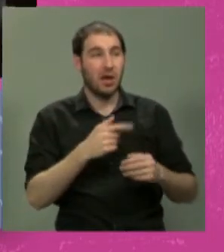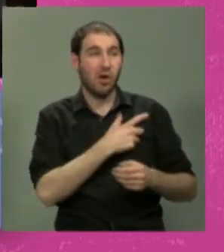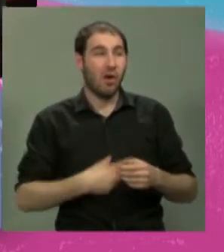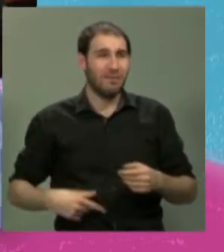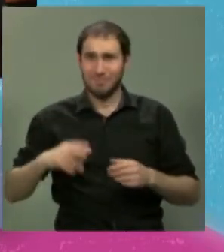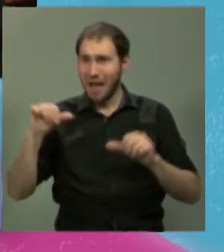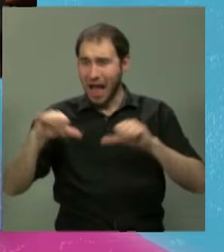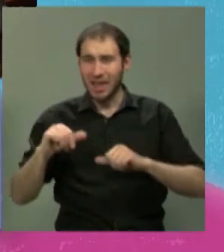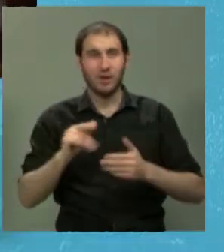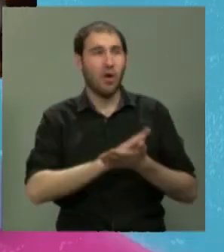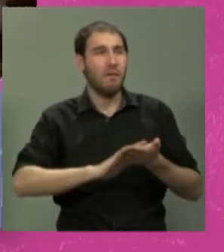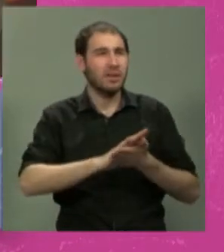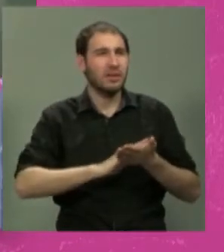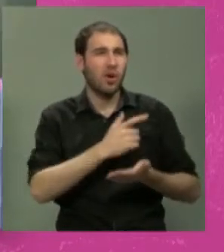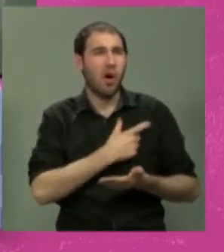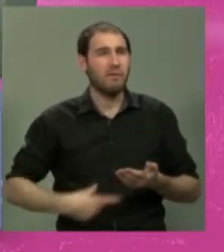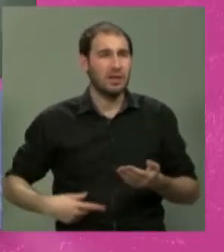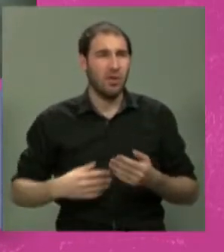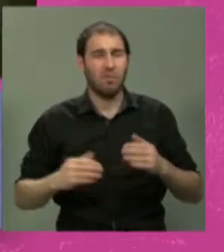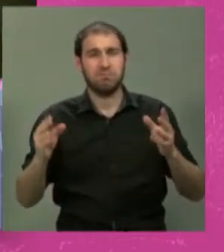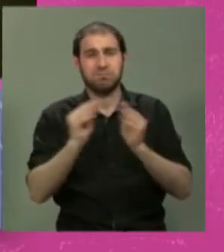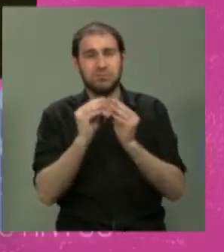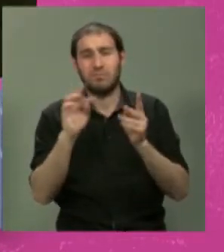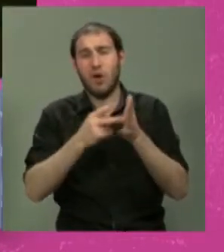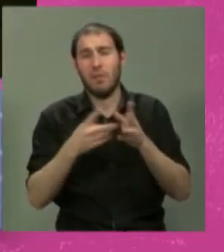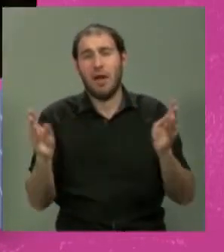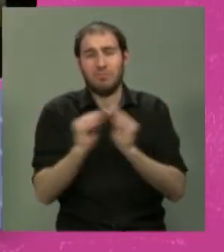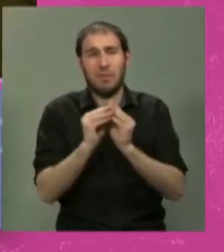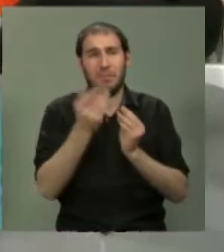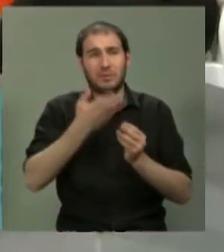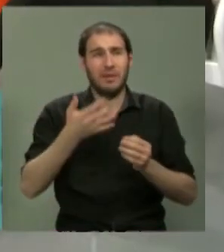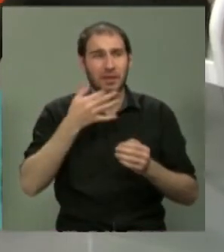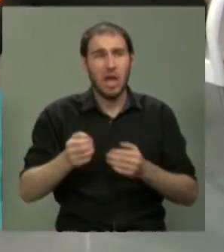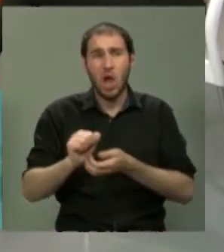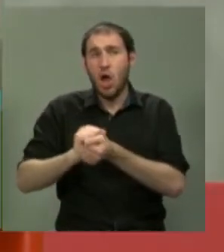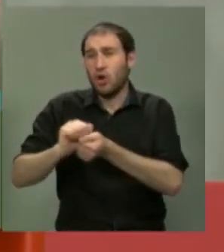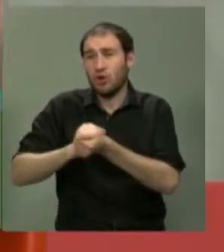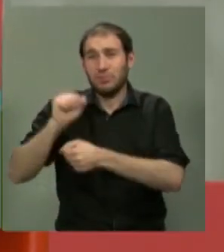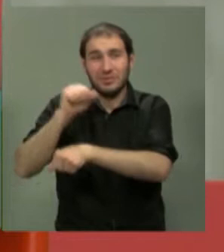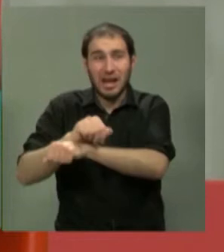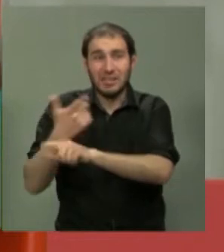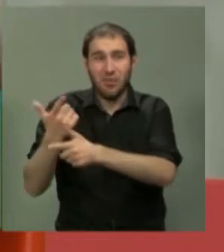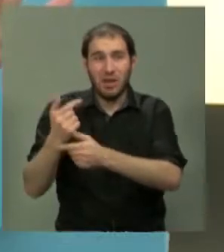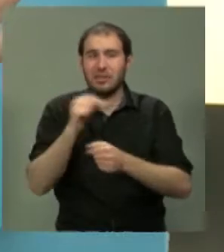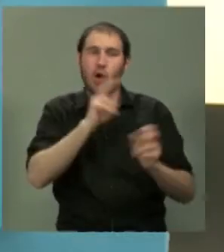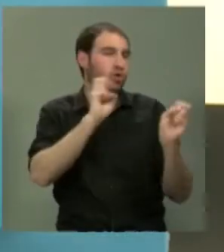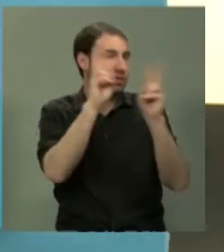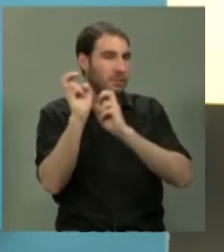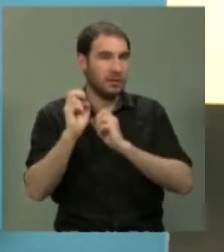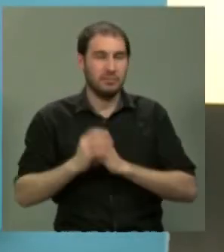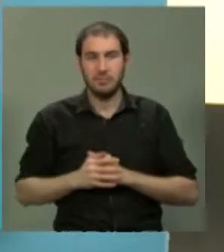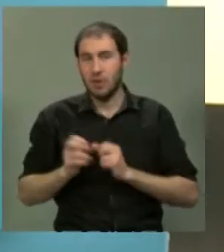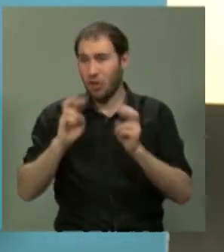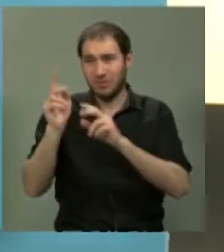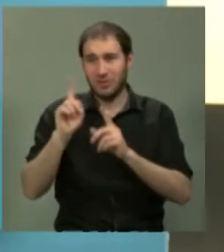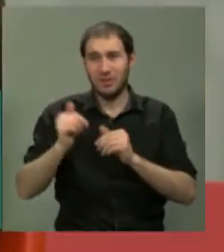horror. solucionar los problemas de hacinamiento de la gente honesta. Y los corruptos no están en la cárcel. Está bien, pero ese es otro tema. No es otro tema.